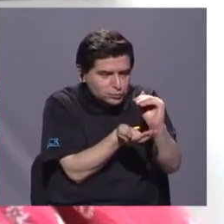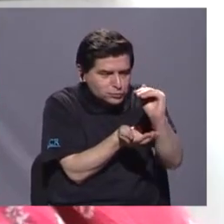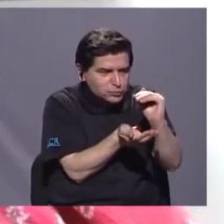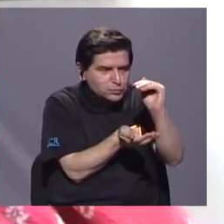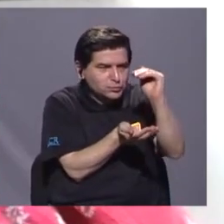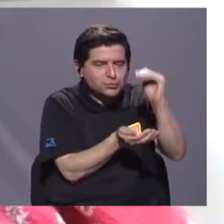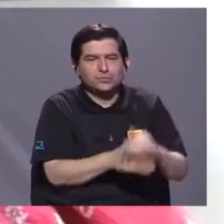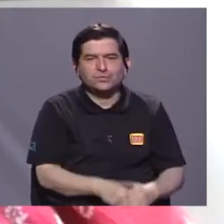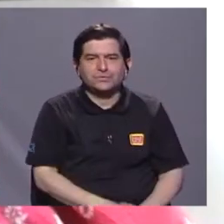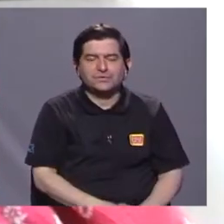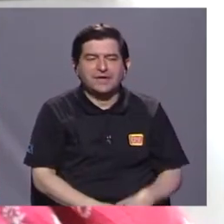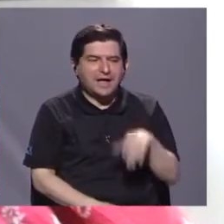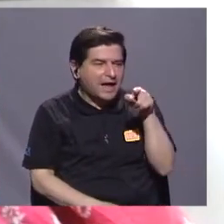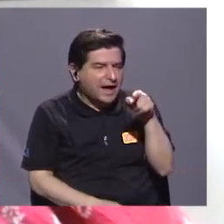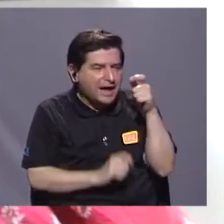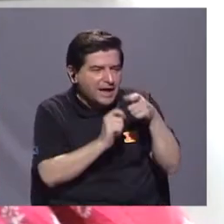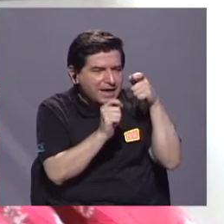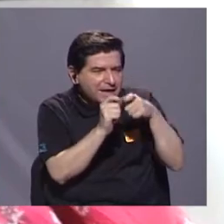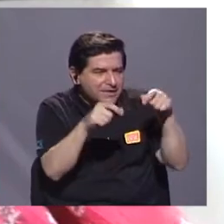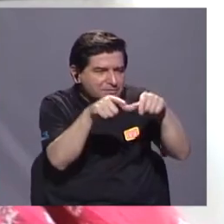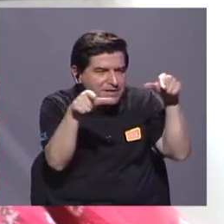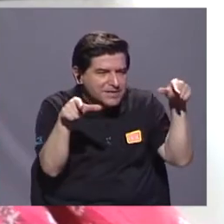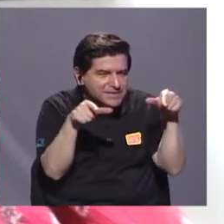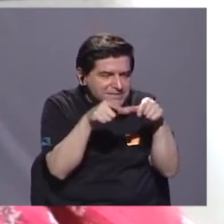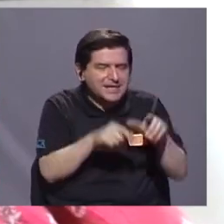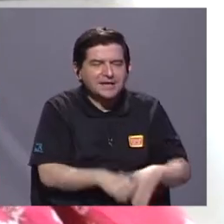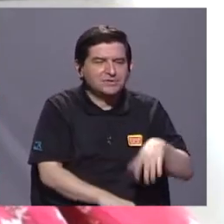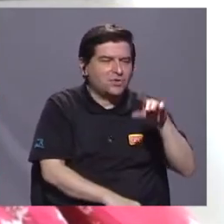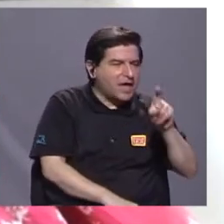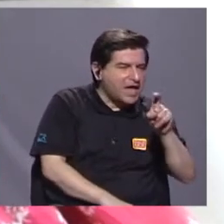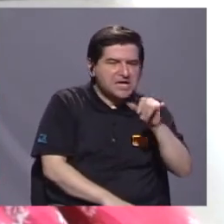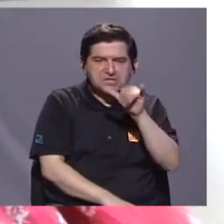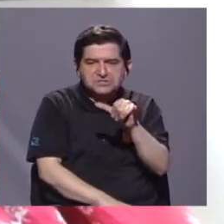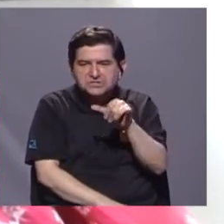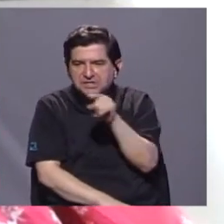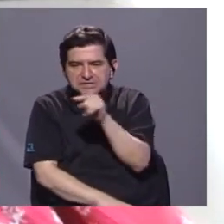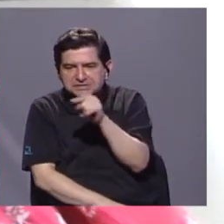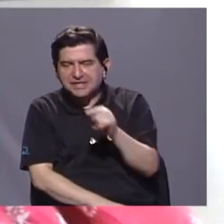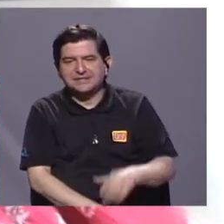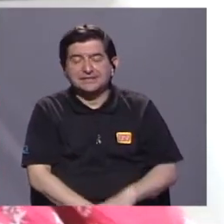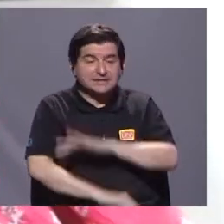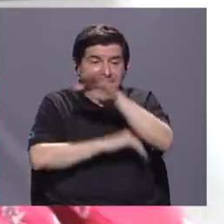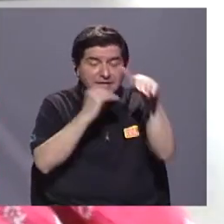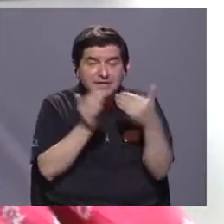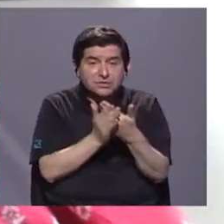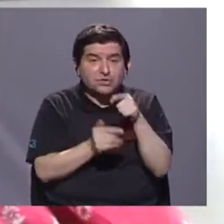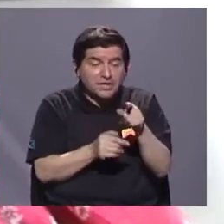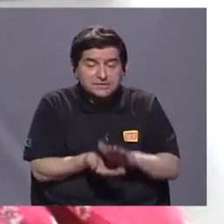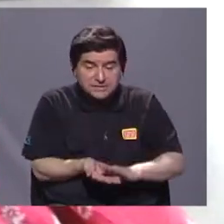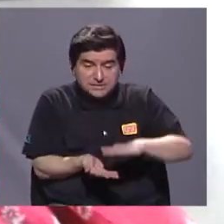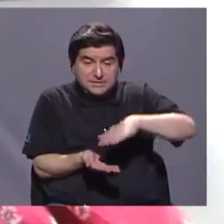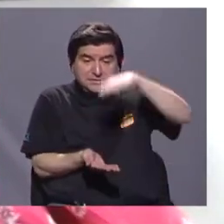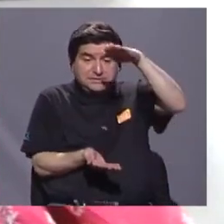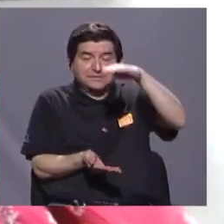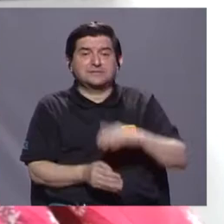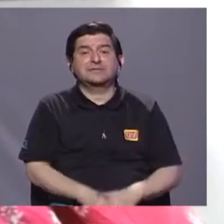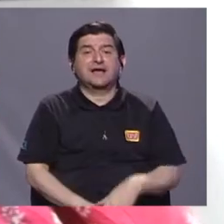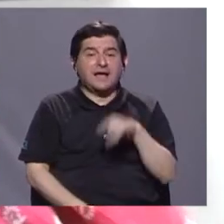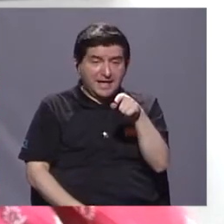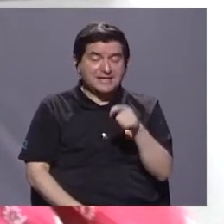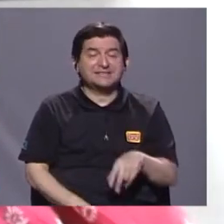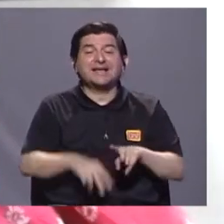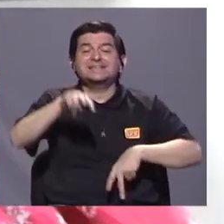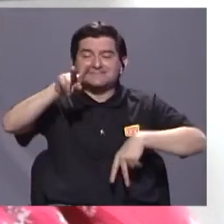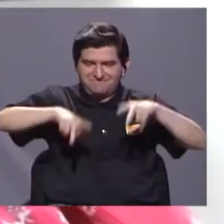lugar x en el lugar jay en el bar z y se me acumulan todas esas mutaciones entonces eso se hace una